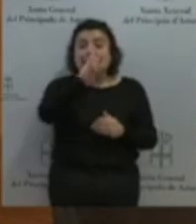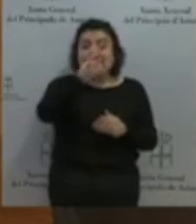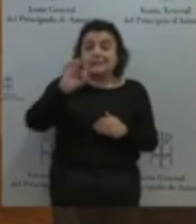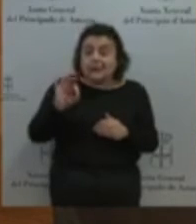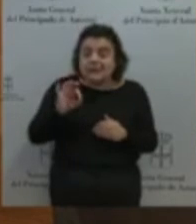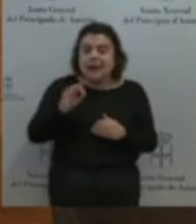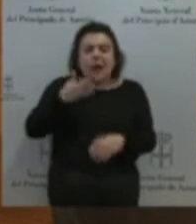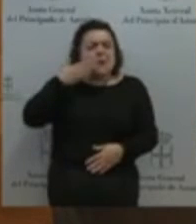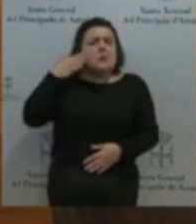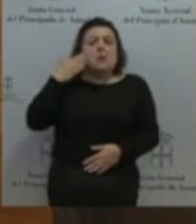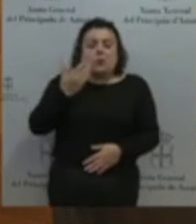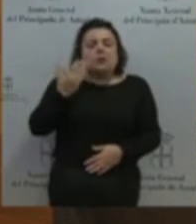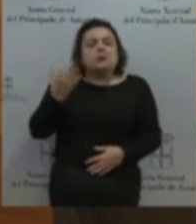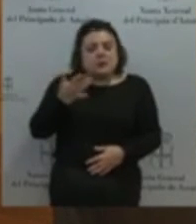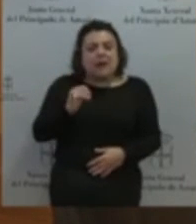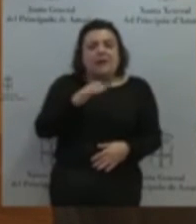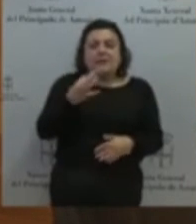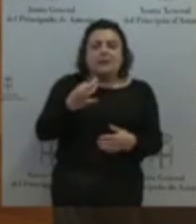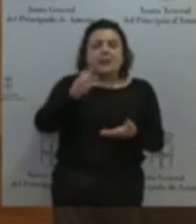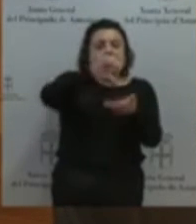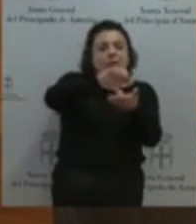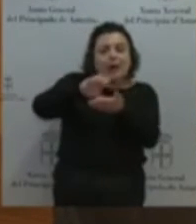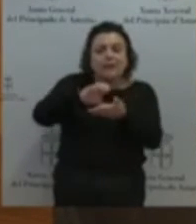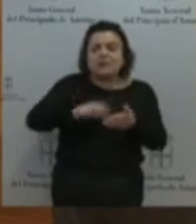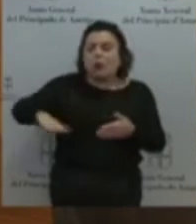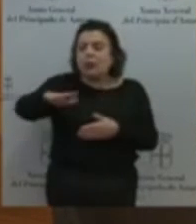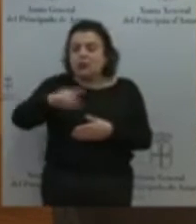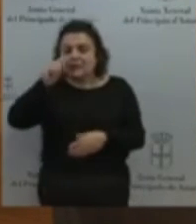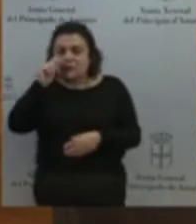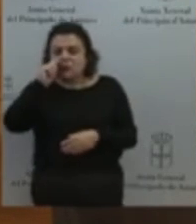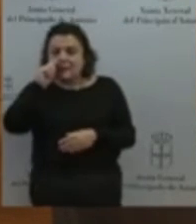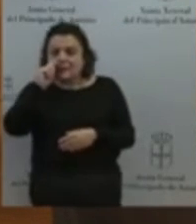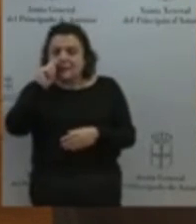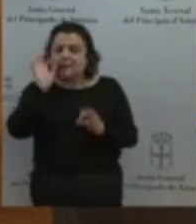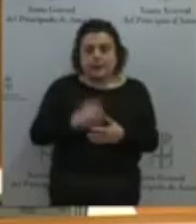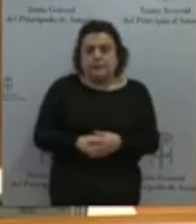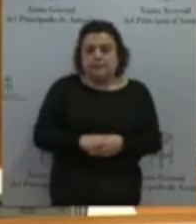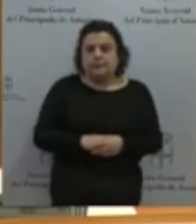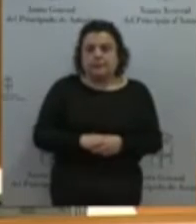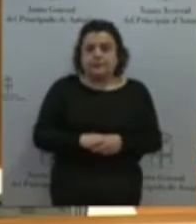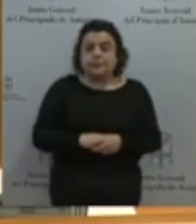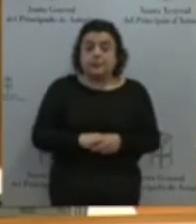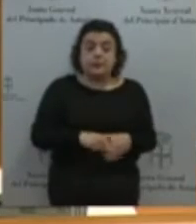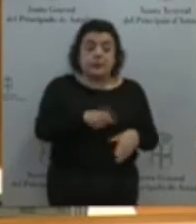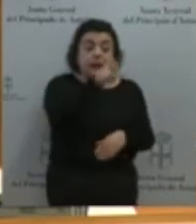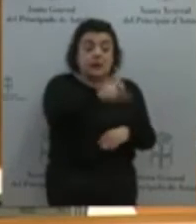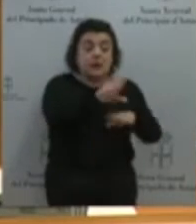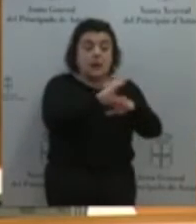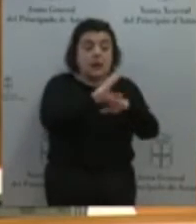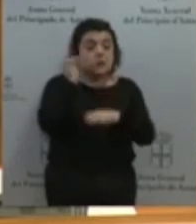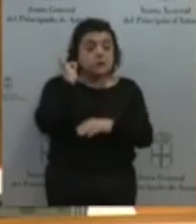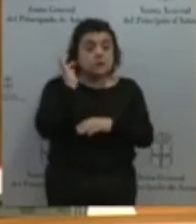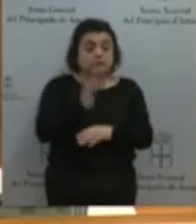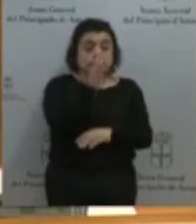turísticos encaminados a esa consecución de ciudad o territorio neutro. Muchas gracias. Muchas gracias, señor diputado.